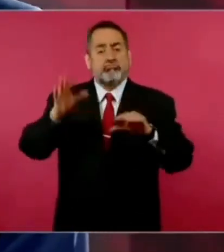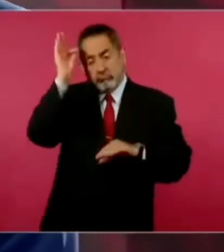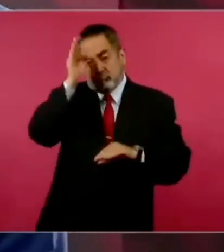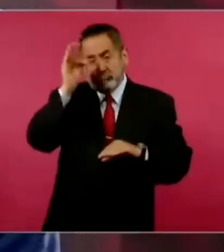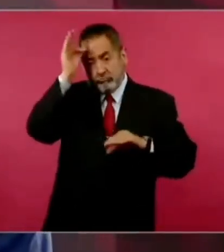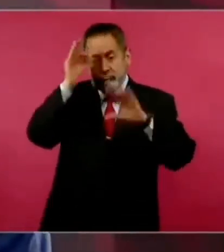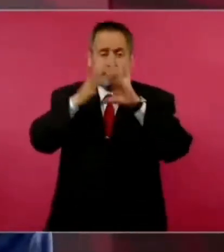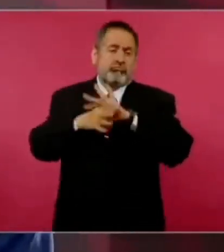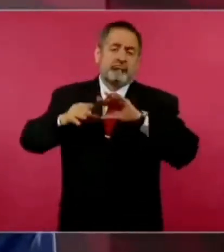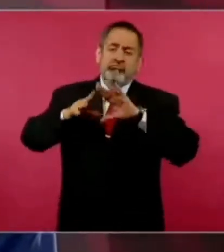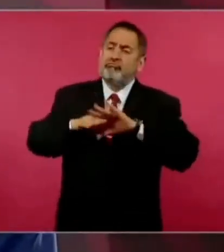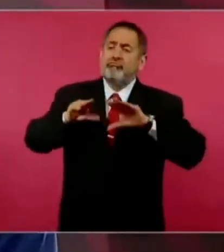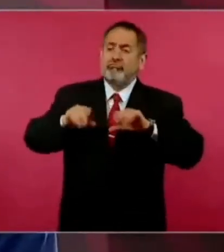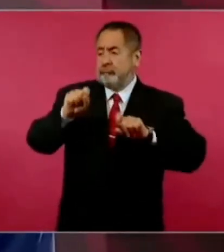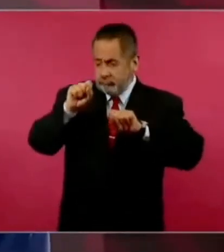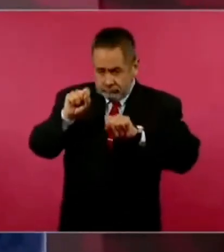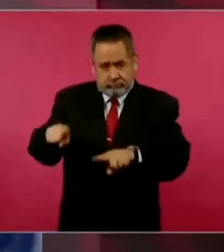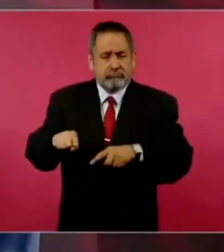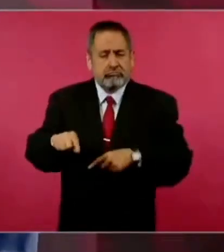lo que se enseñó